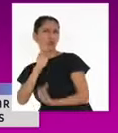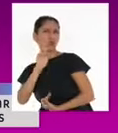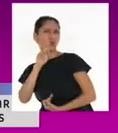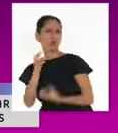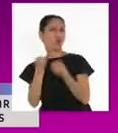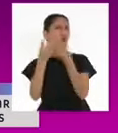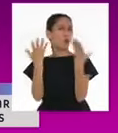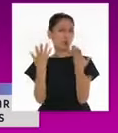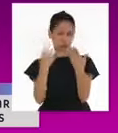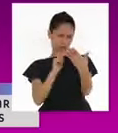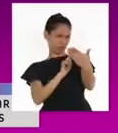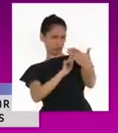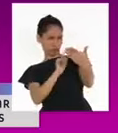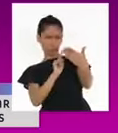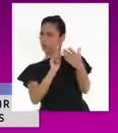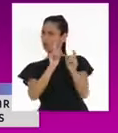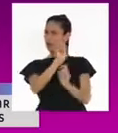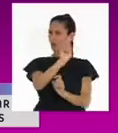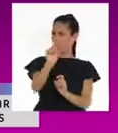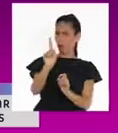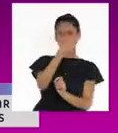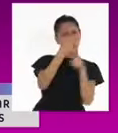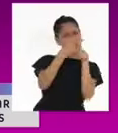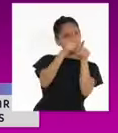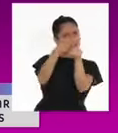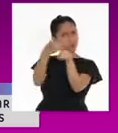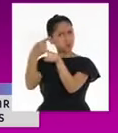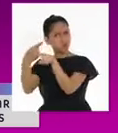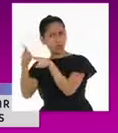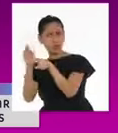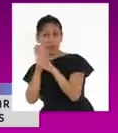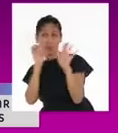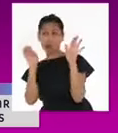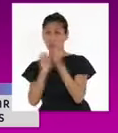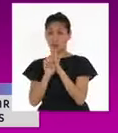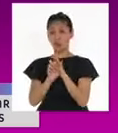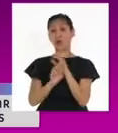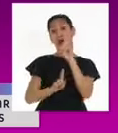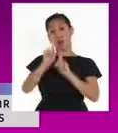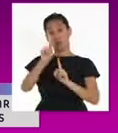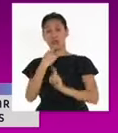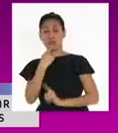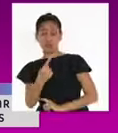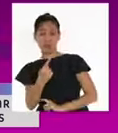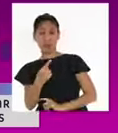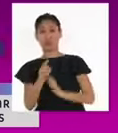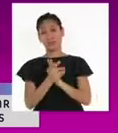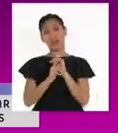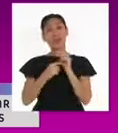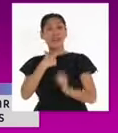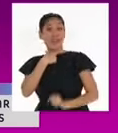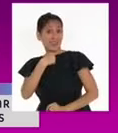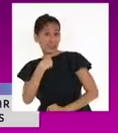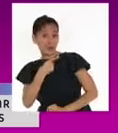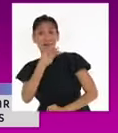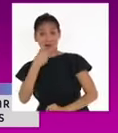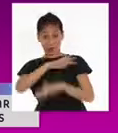Son diferentes entre sí. Por ejemplo, unos respondieron que prefieren cocinar juntos.